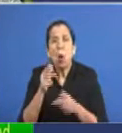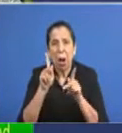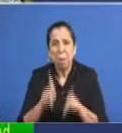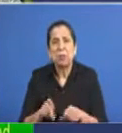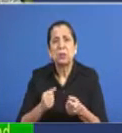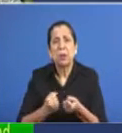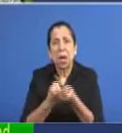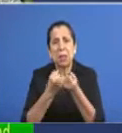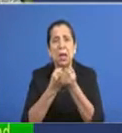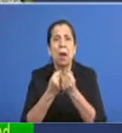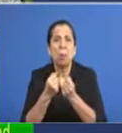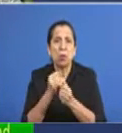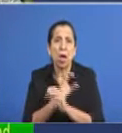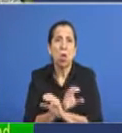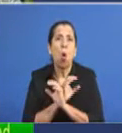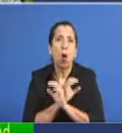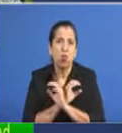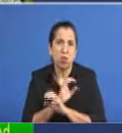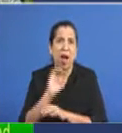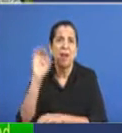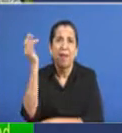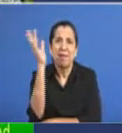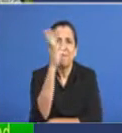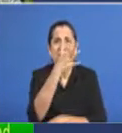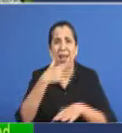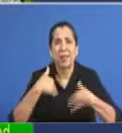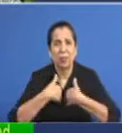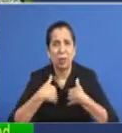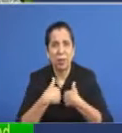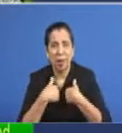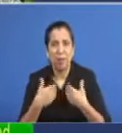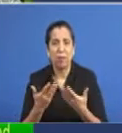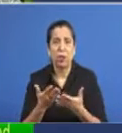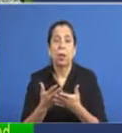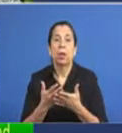O por ejemplo, tenemos una campaña que la creamos hace 2 años para